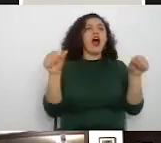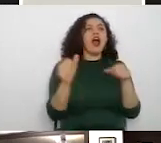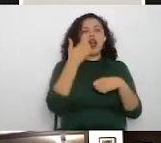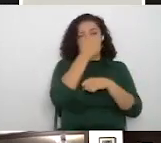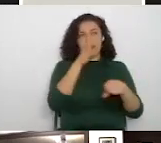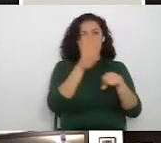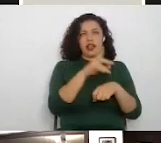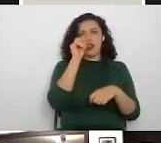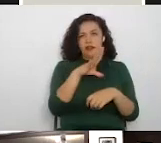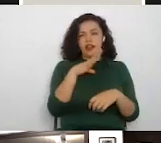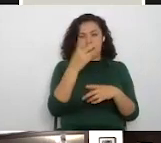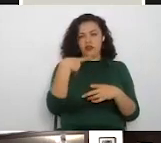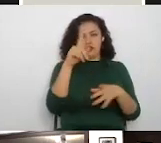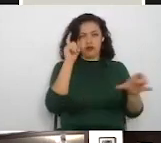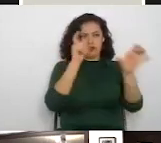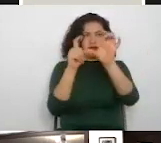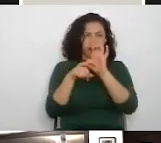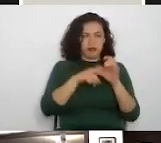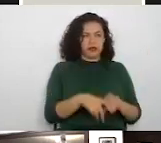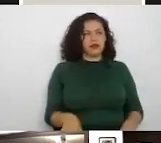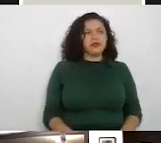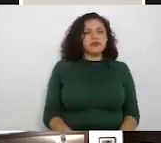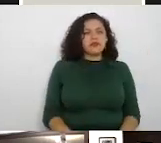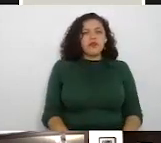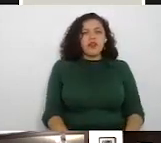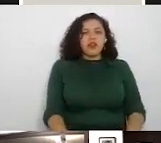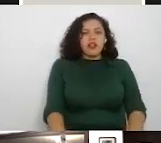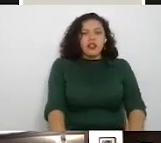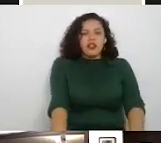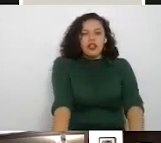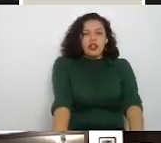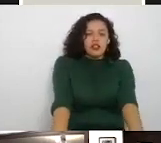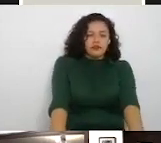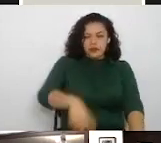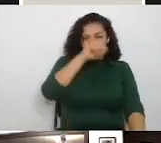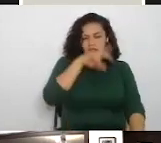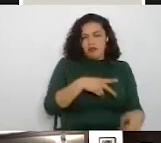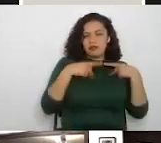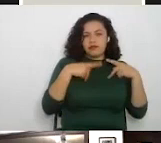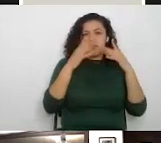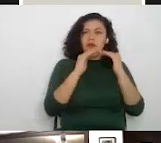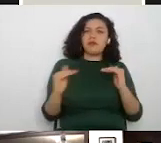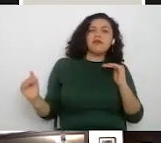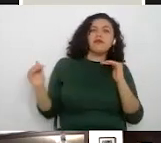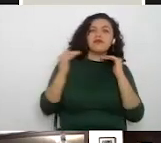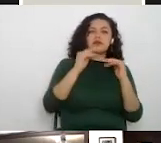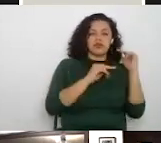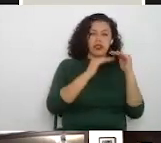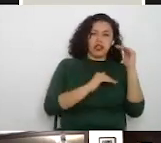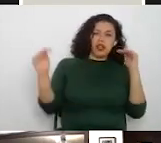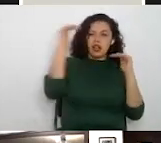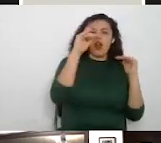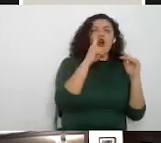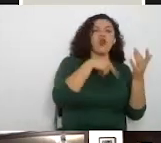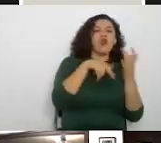donde hayan sido adscritos. Igualmente, si una persona es promovida o cambiada de manera horizontal,